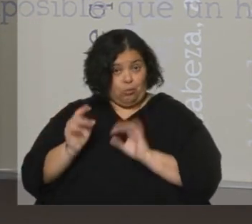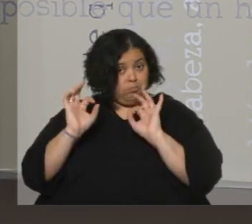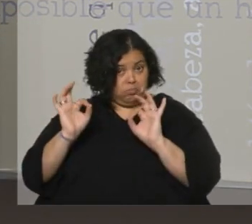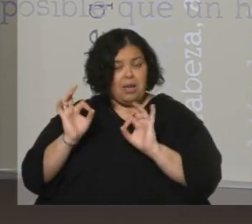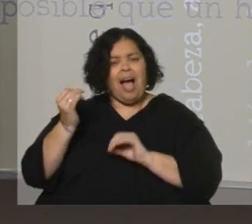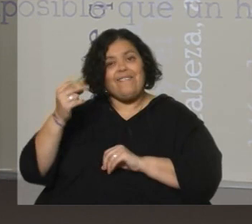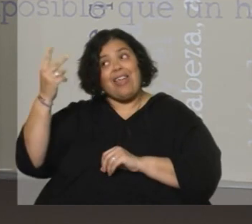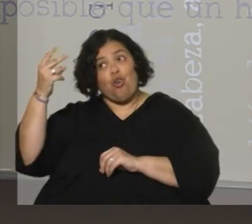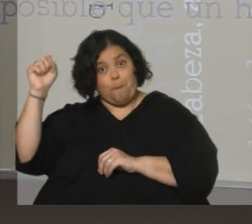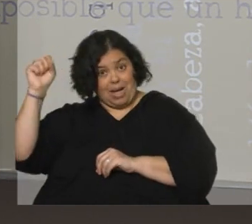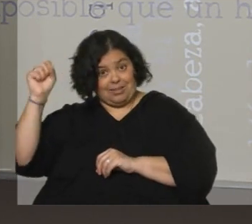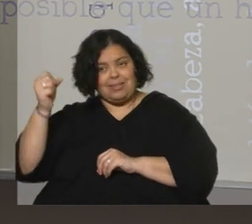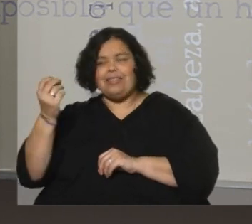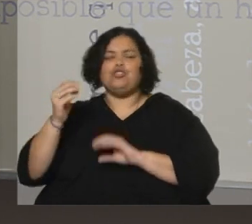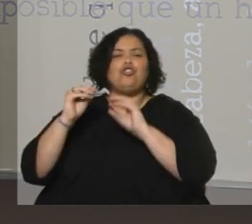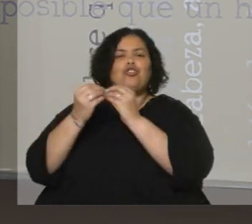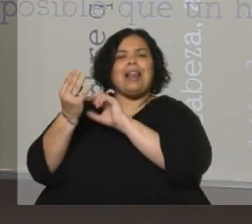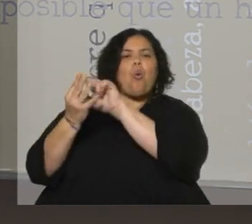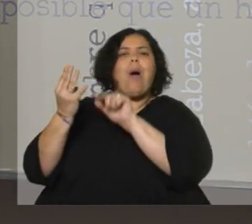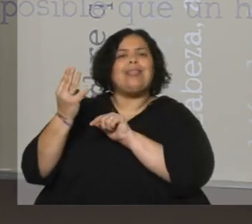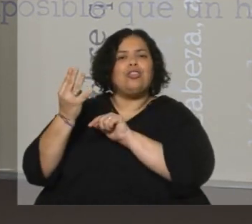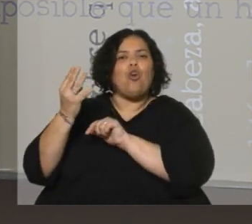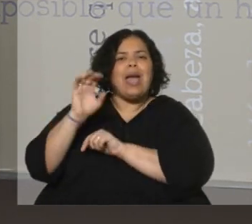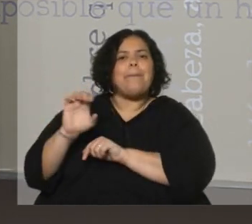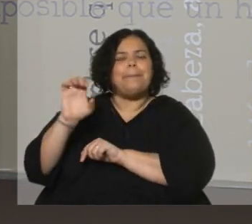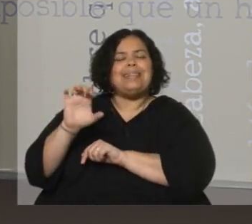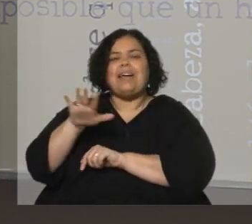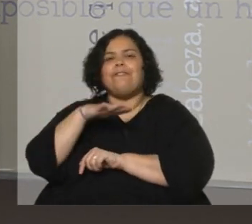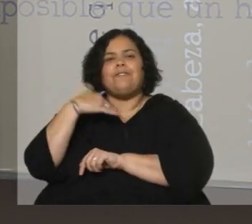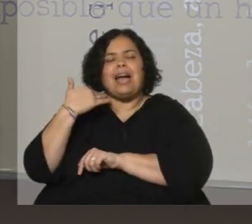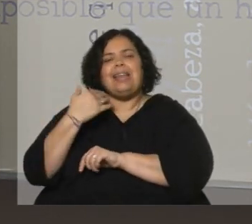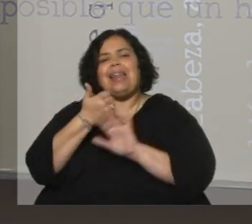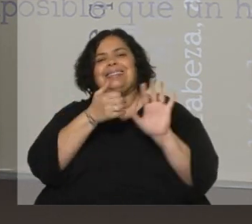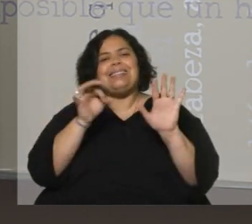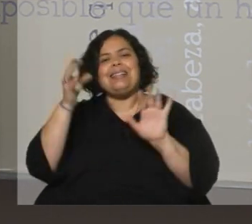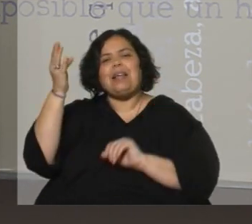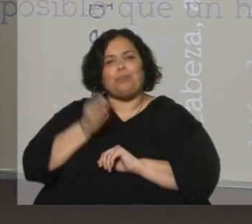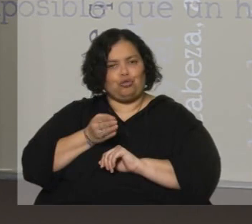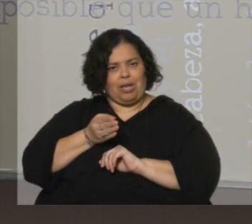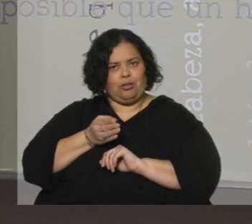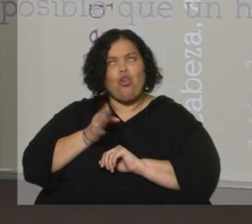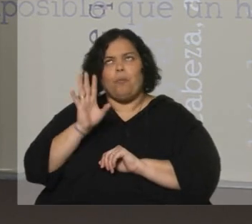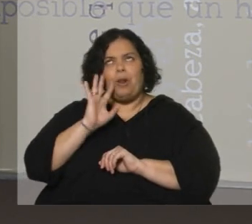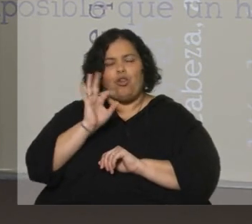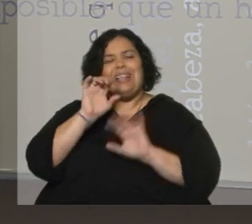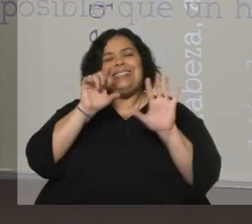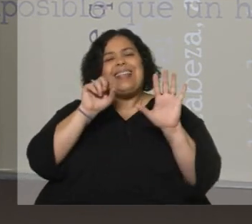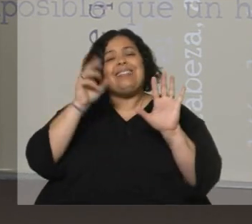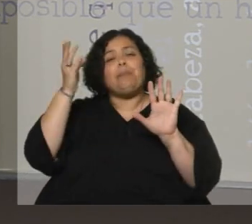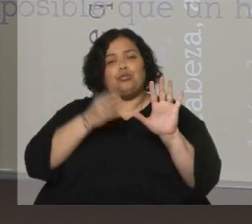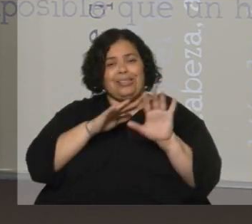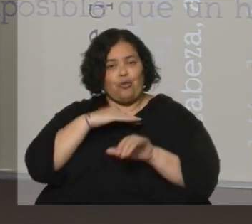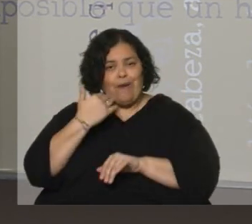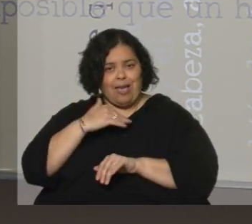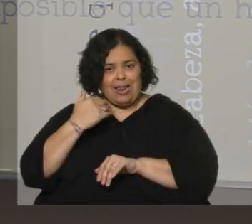hoy en día Entre cuatro firmas digamos están faenando casi el 60 por Perdón casi el 70 por